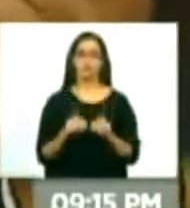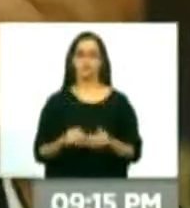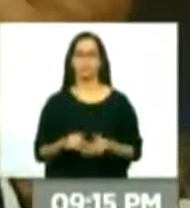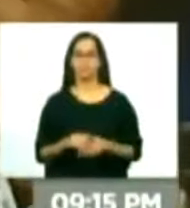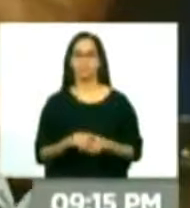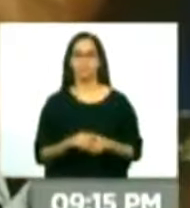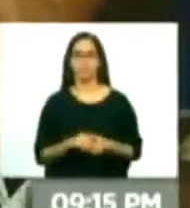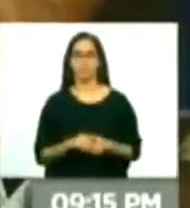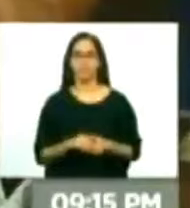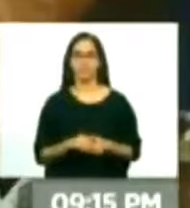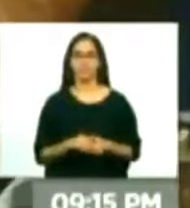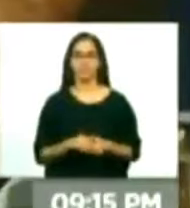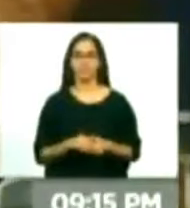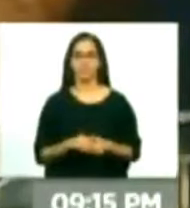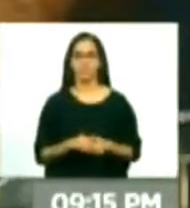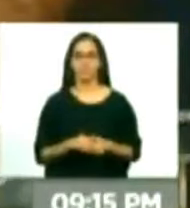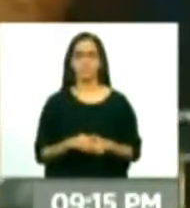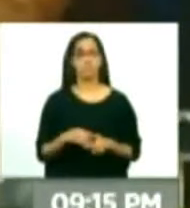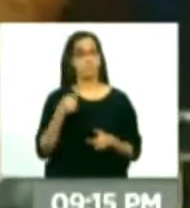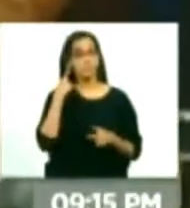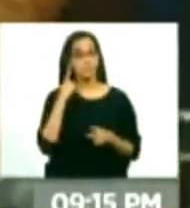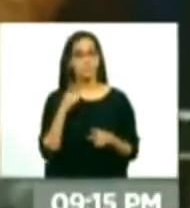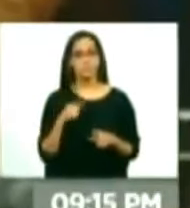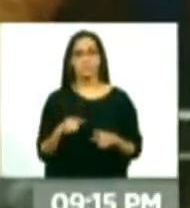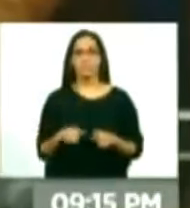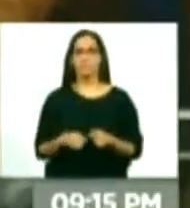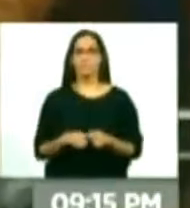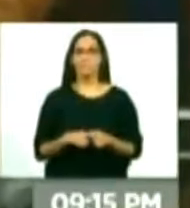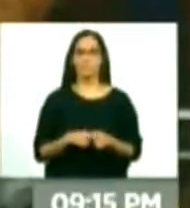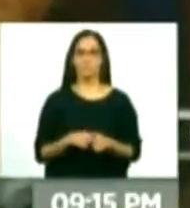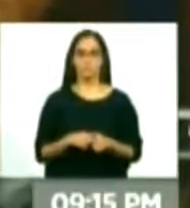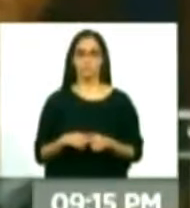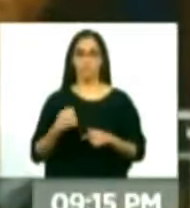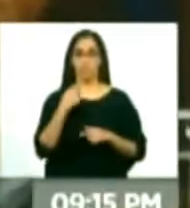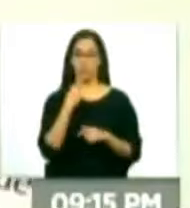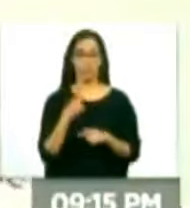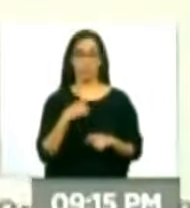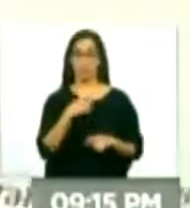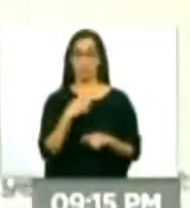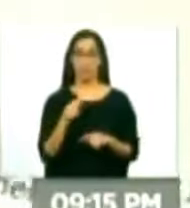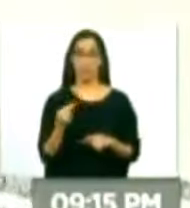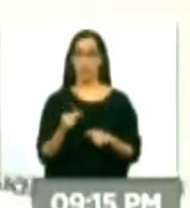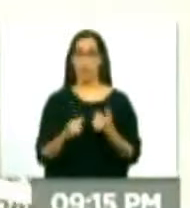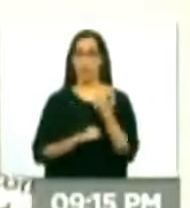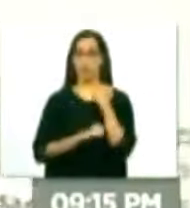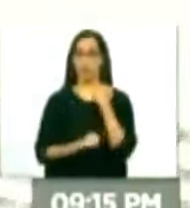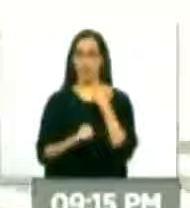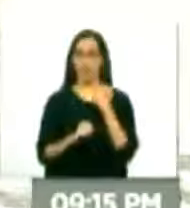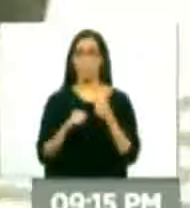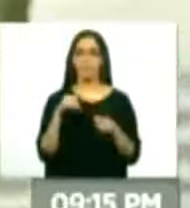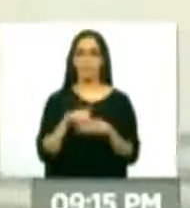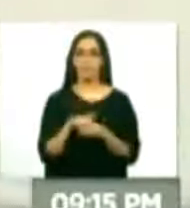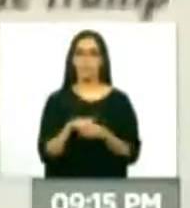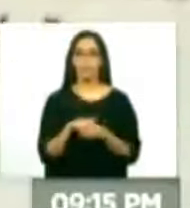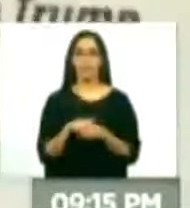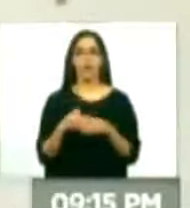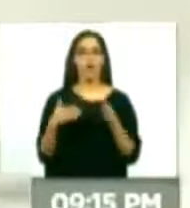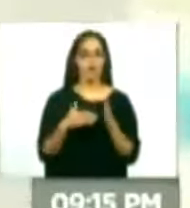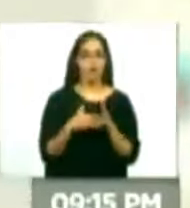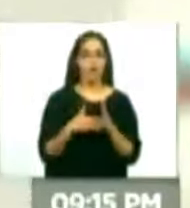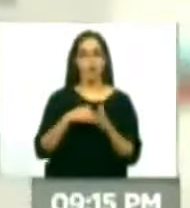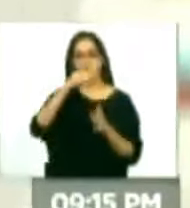William Barr, creo que se llama William Barr, ¿verdad? Este que está aquí. Dice que no hay fraude electoral generalizado en contra de